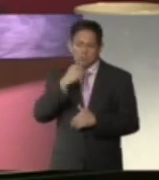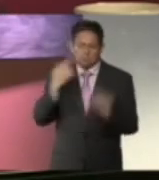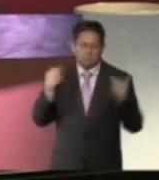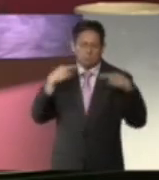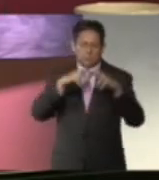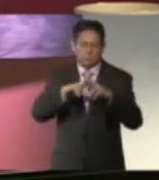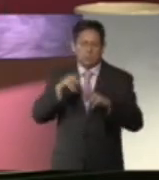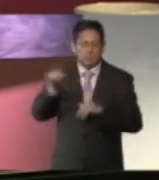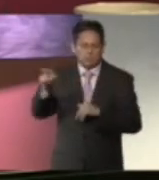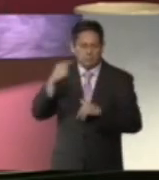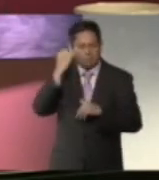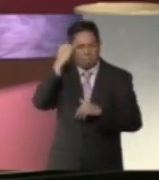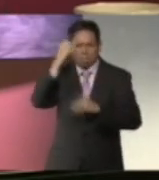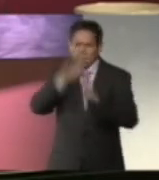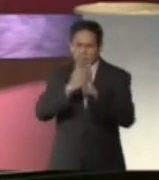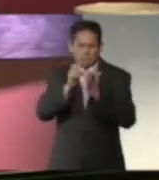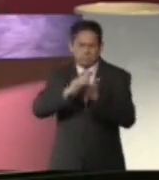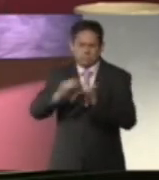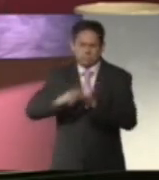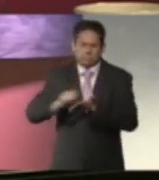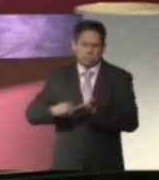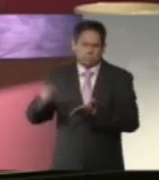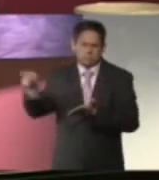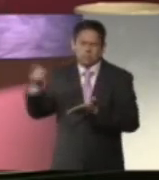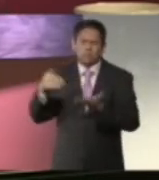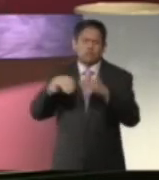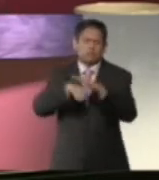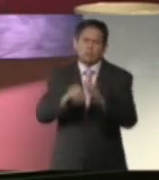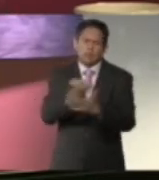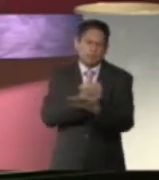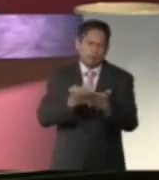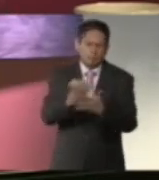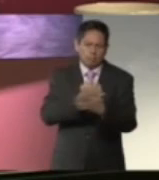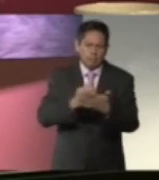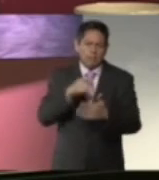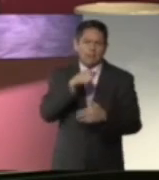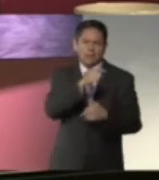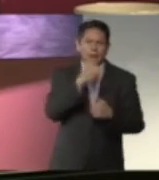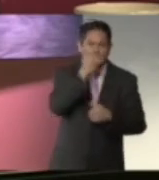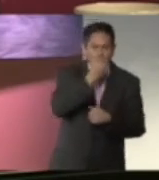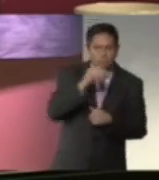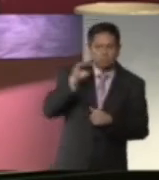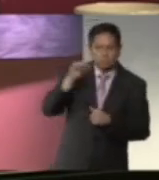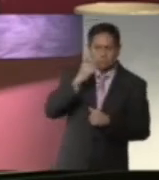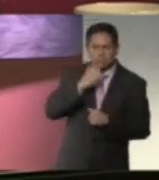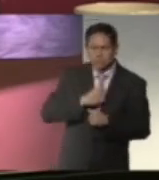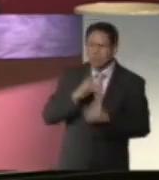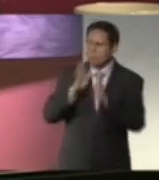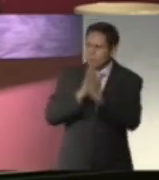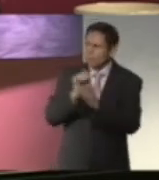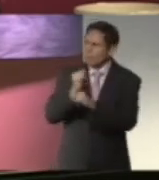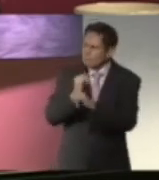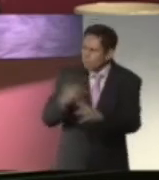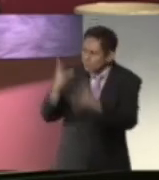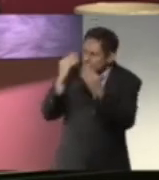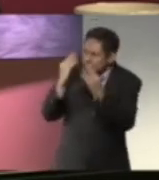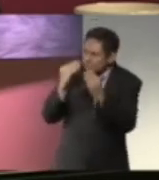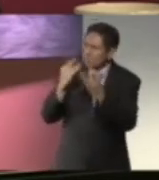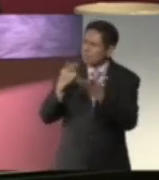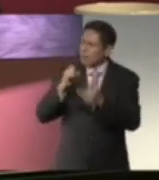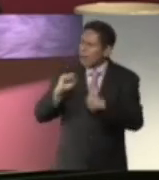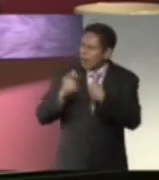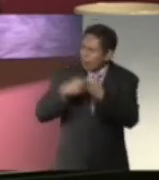autor que se sigue mucho en teoría económica. Pero le decían a él, es que enséñanos lo que